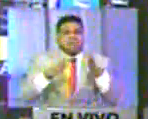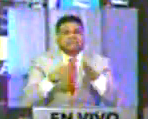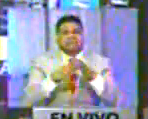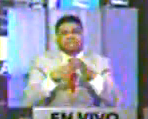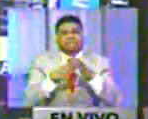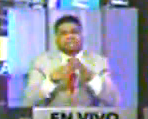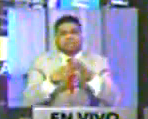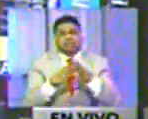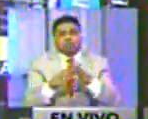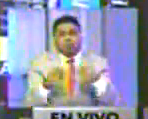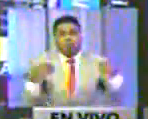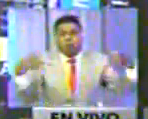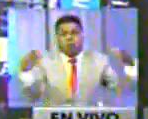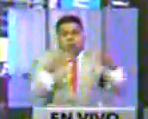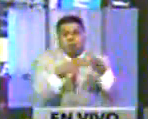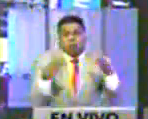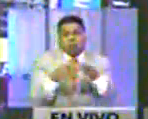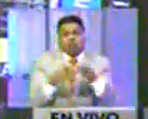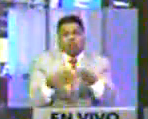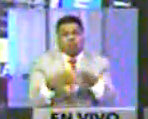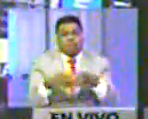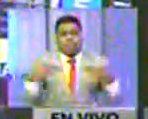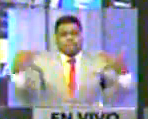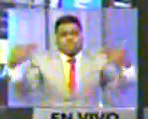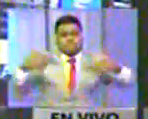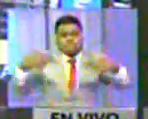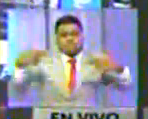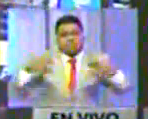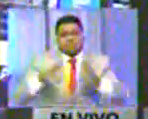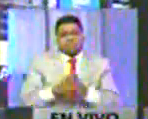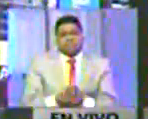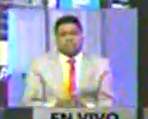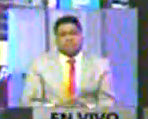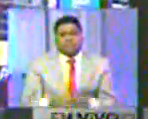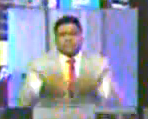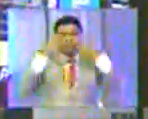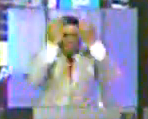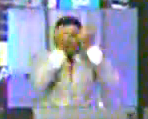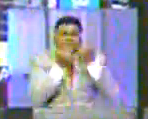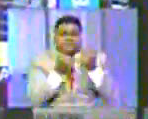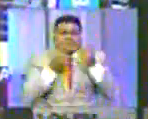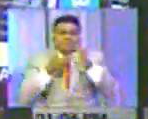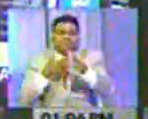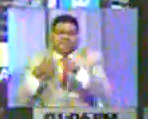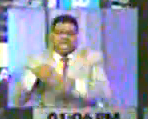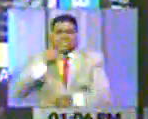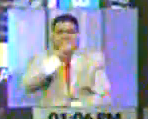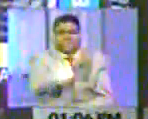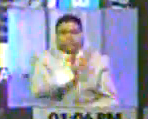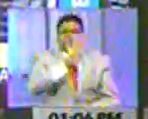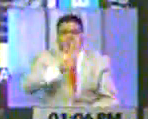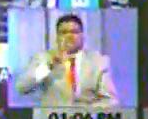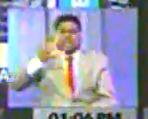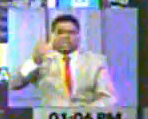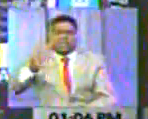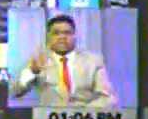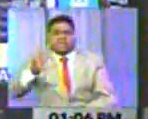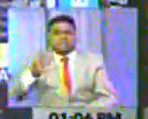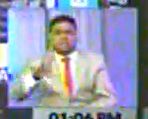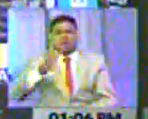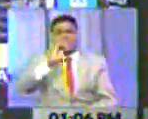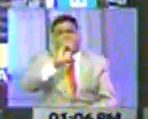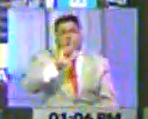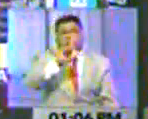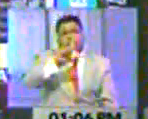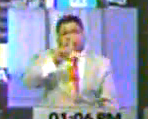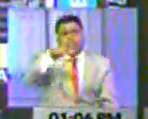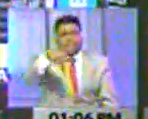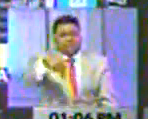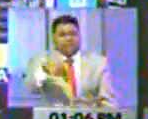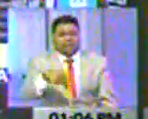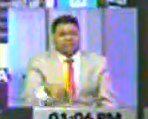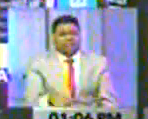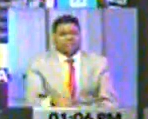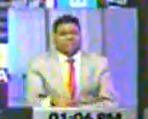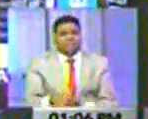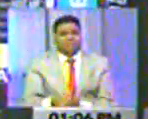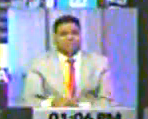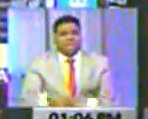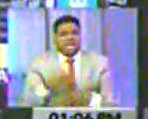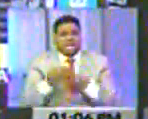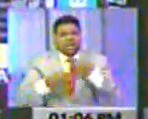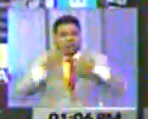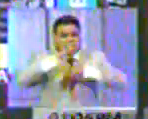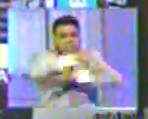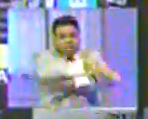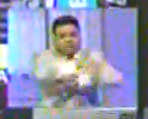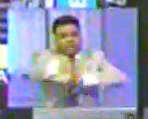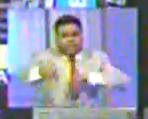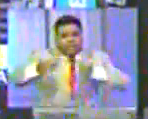bandas criminales paramilitarizadas. 143 incursiones de las OLP se han realizado en el territorio nacional en lo